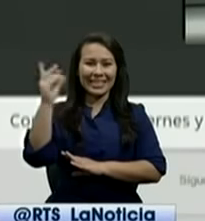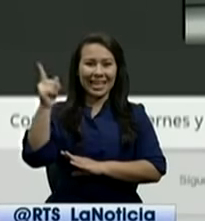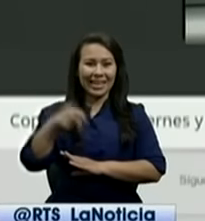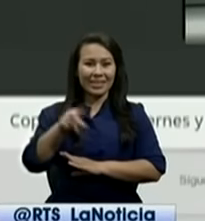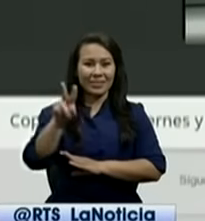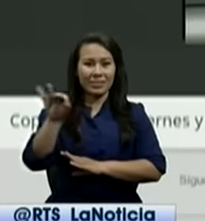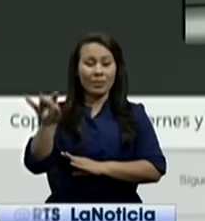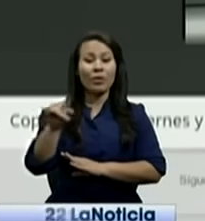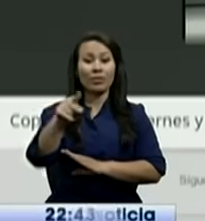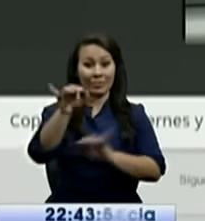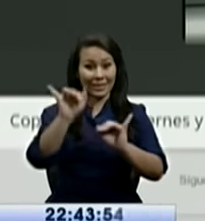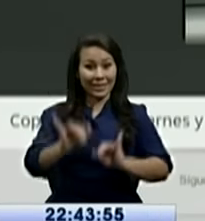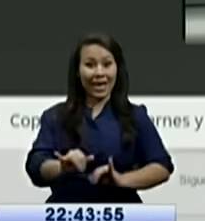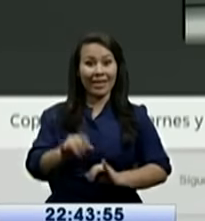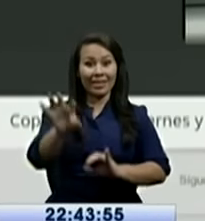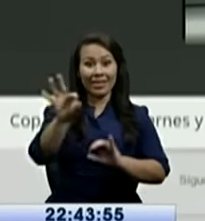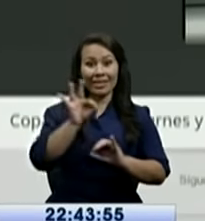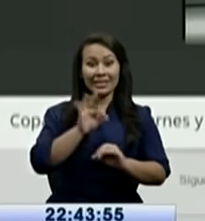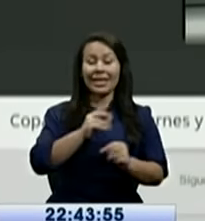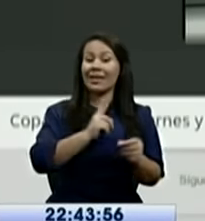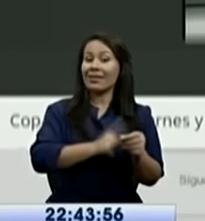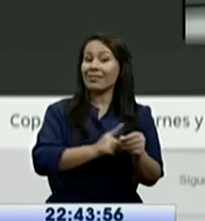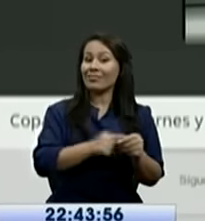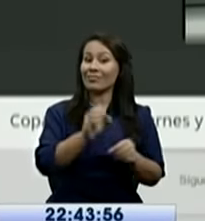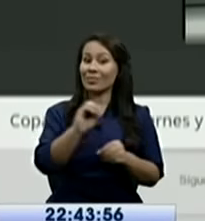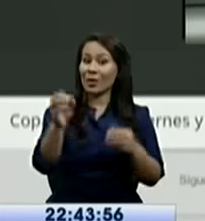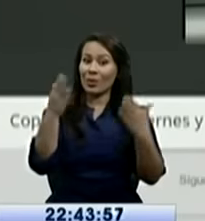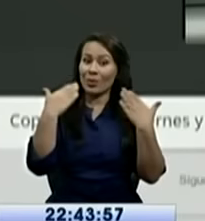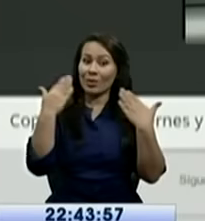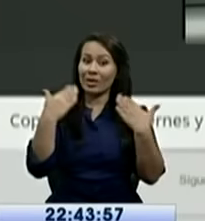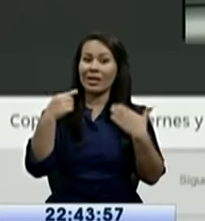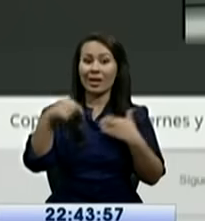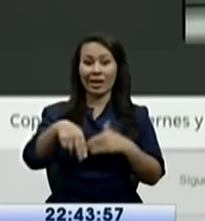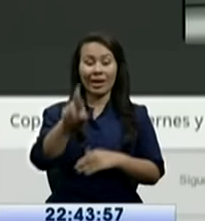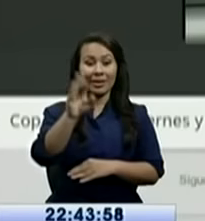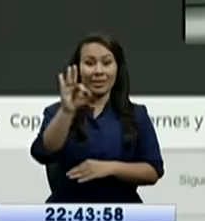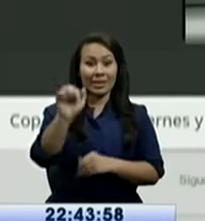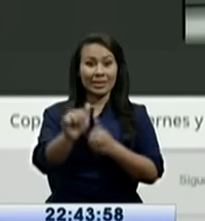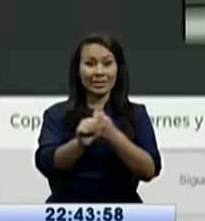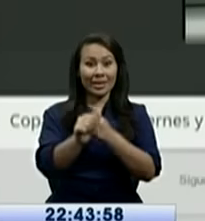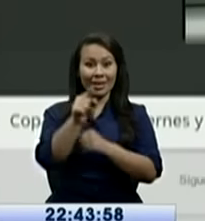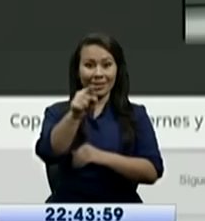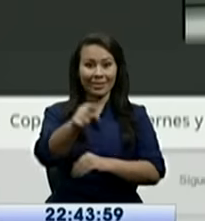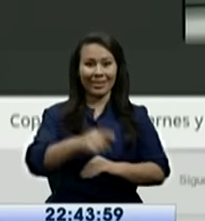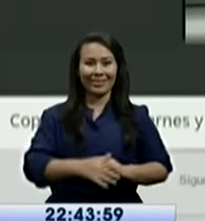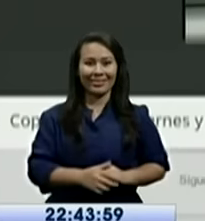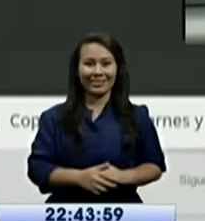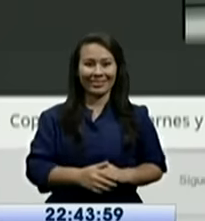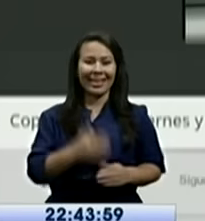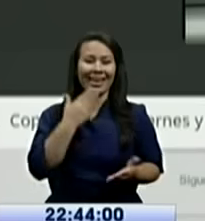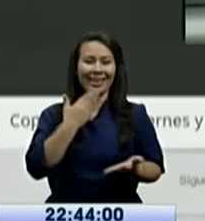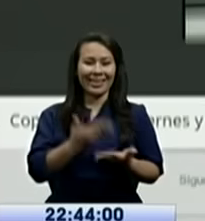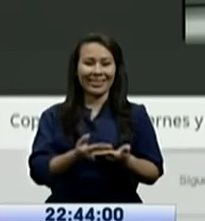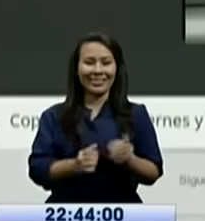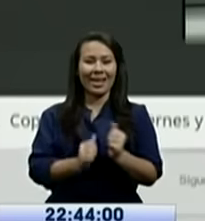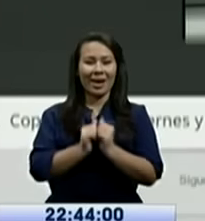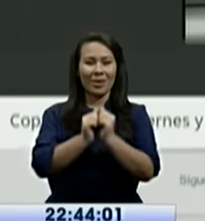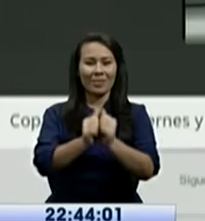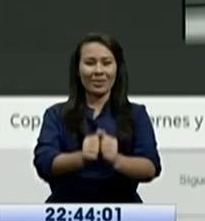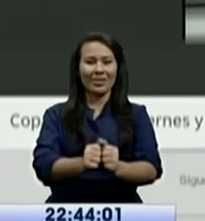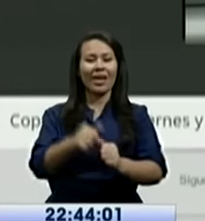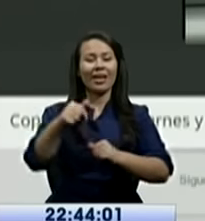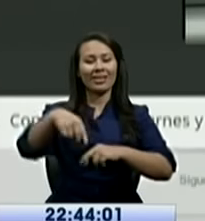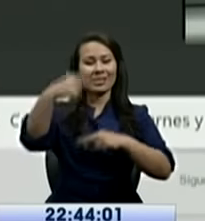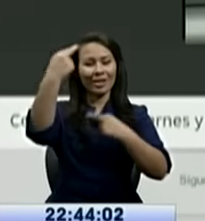www.rts.com.es/envivo. Allí elige la señal que desee, Quito o Guayaquil. RTS está más cerca de ti. Gracias por acompañarnos en esta